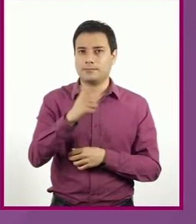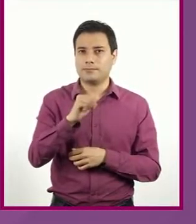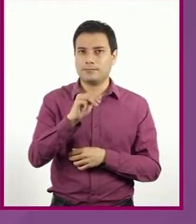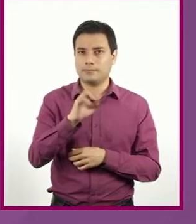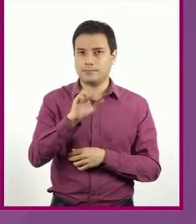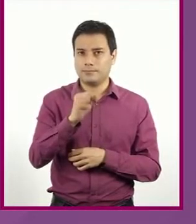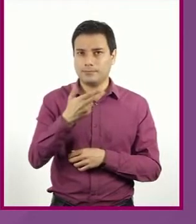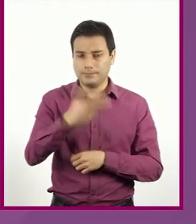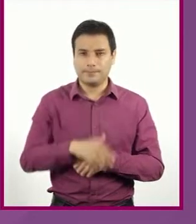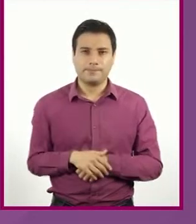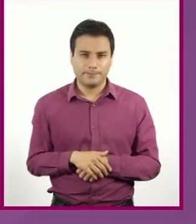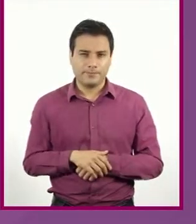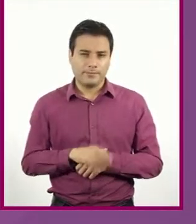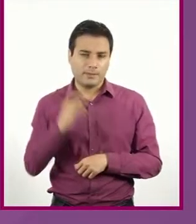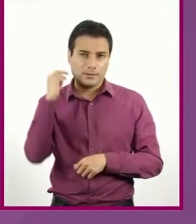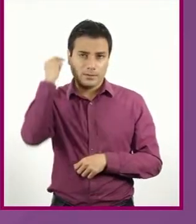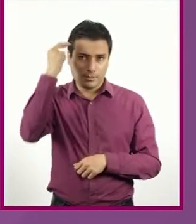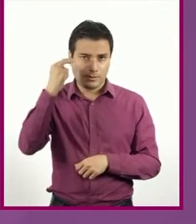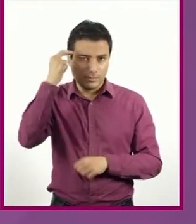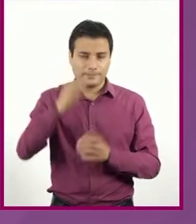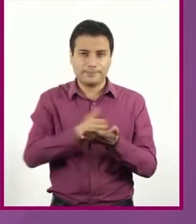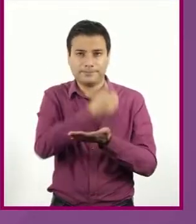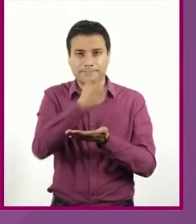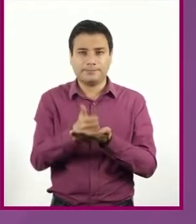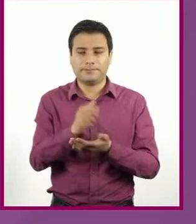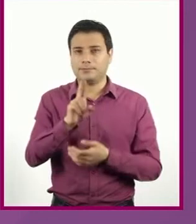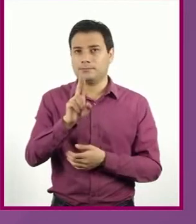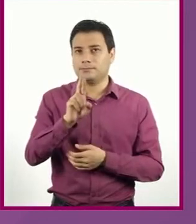la ciudad de Uruk.